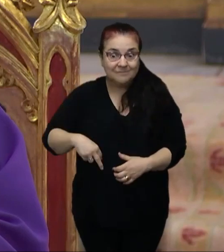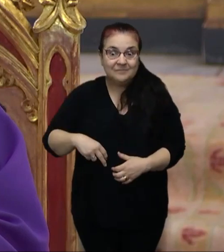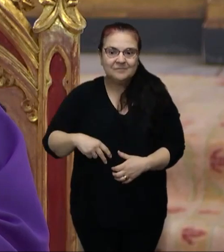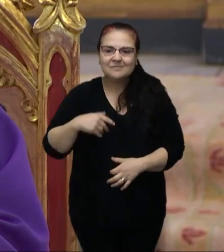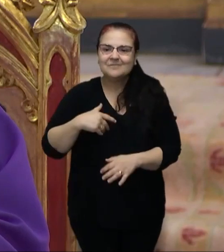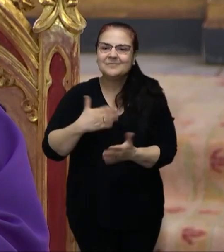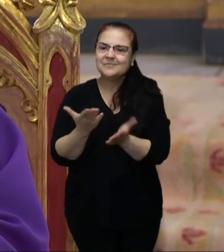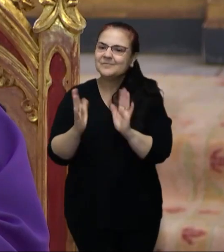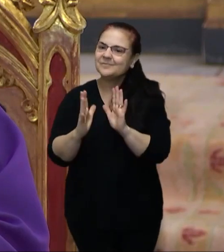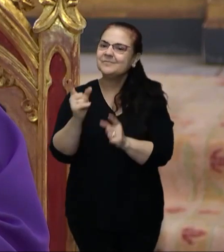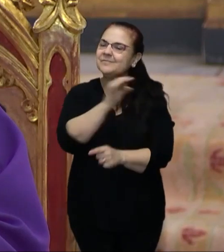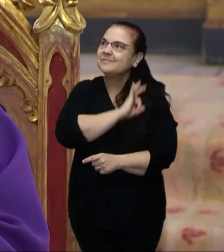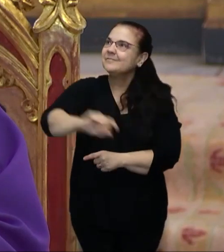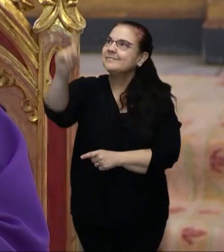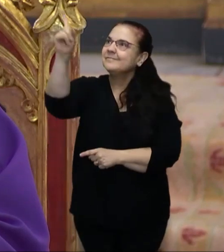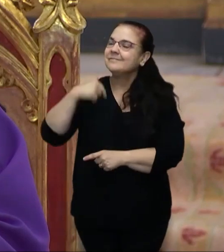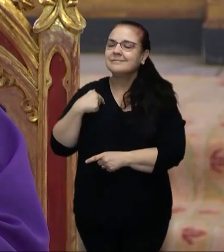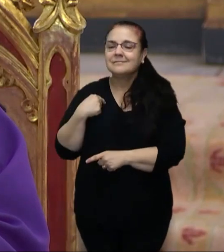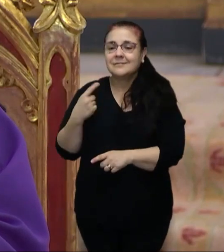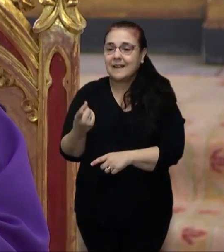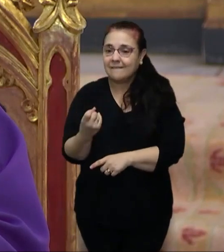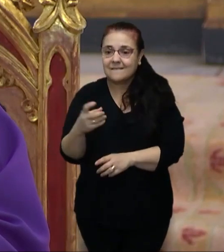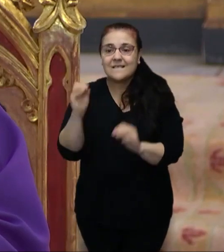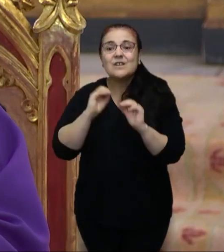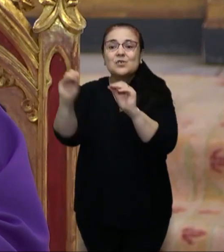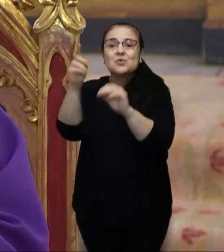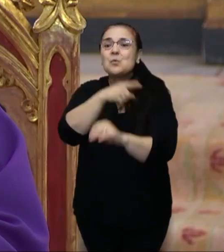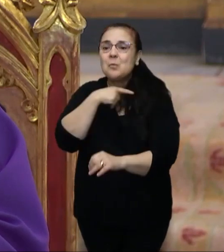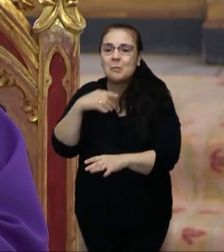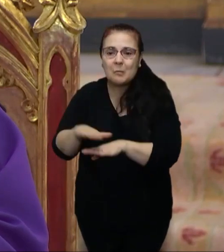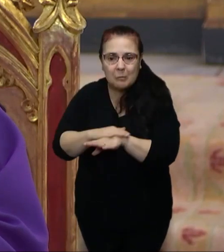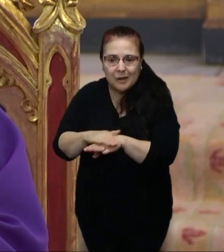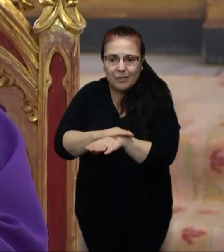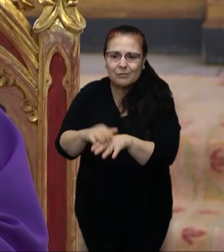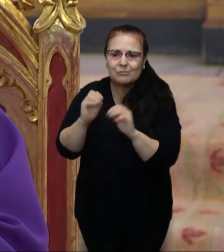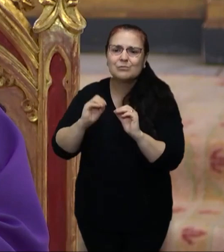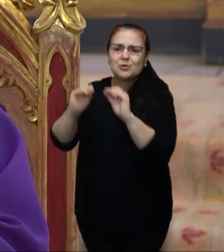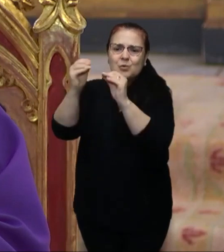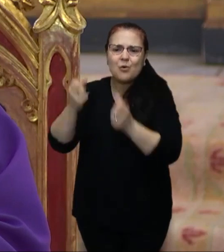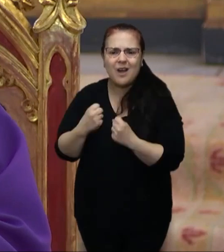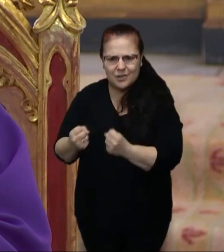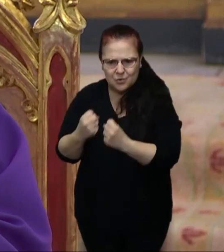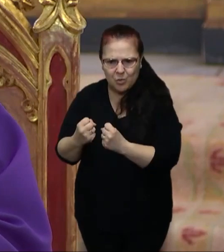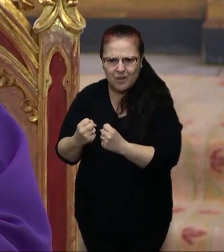Señor que necesitamos su perdón y su ayuda para seguir adelante.